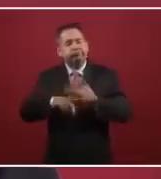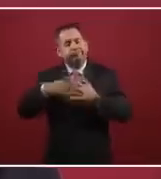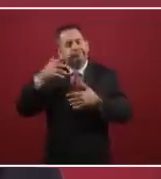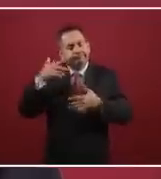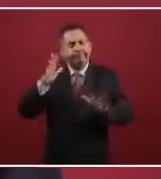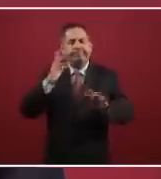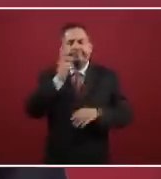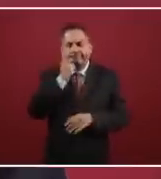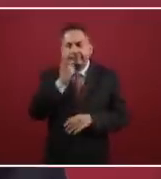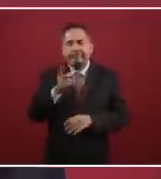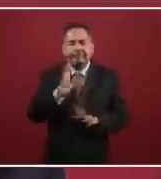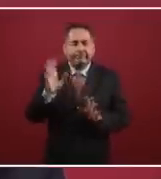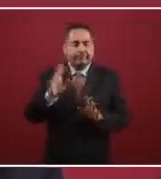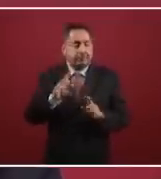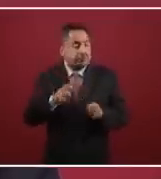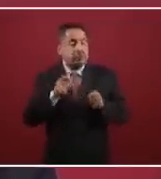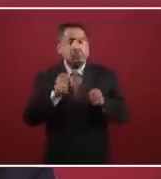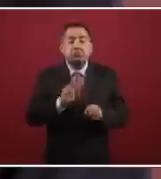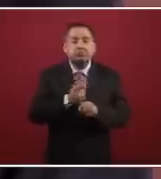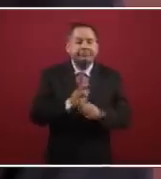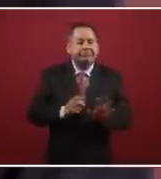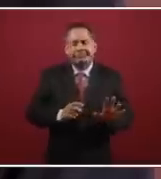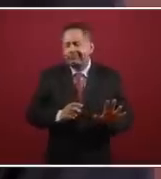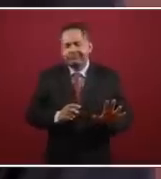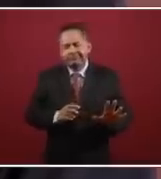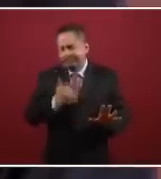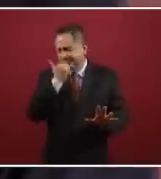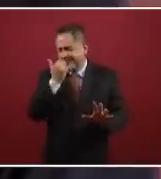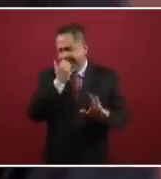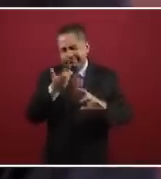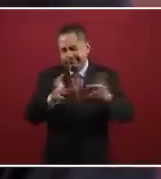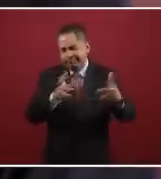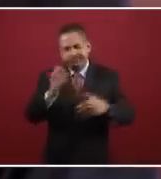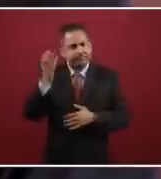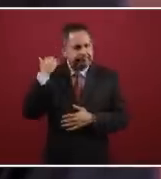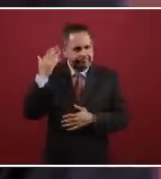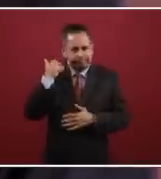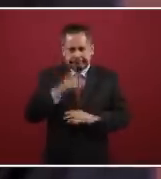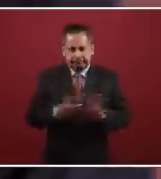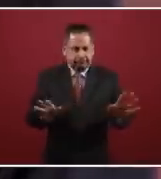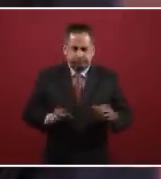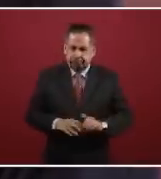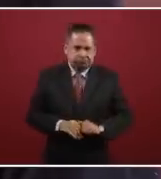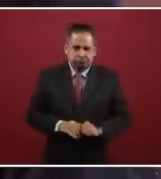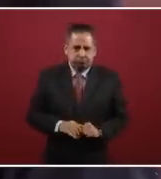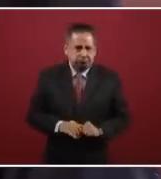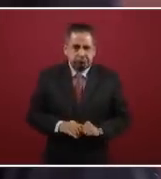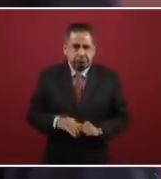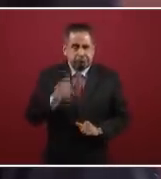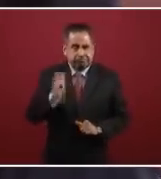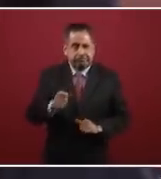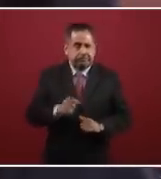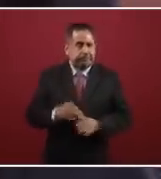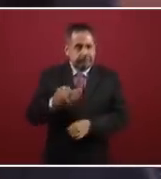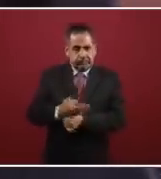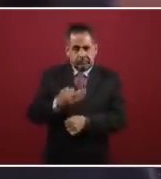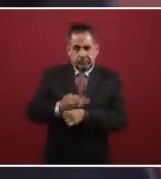supuestamente se garantizaba la seguridad pública. Entonces,